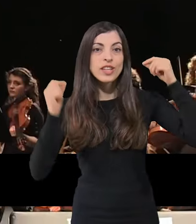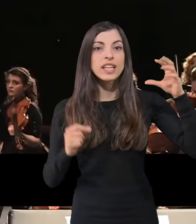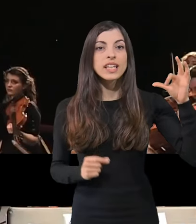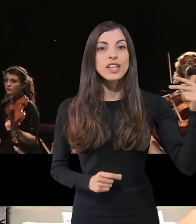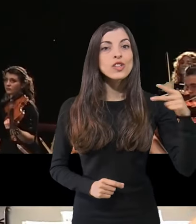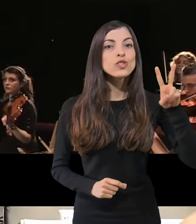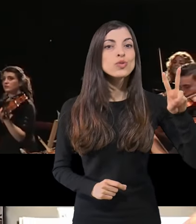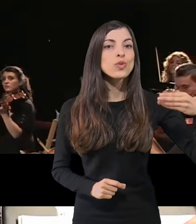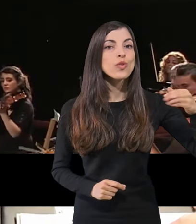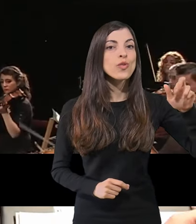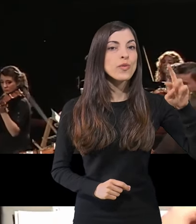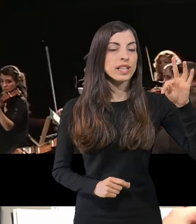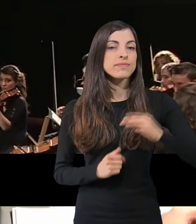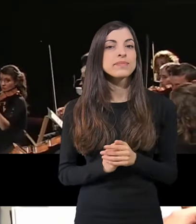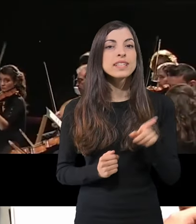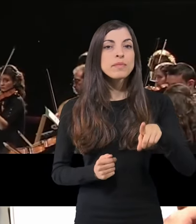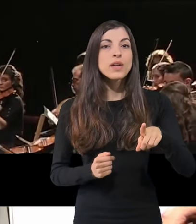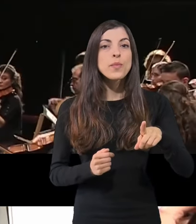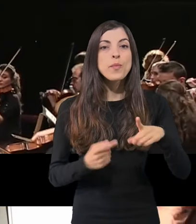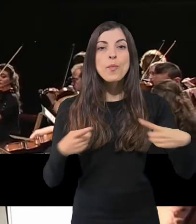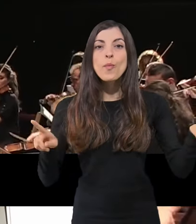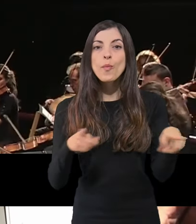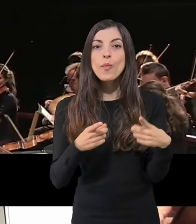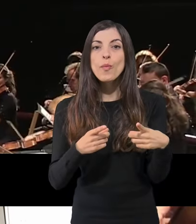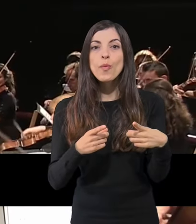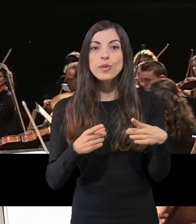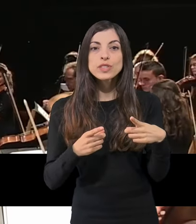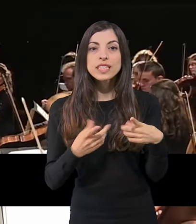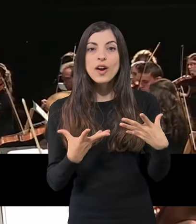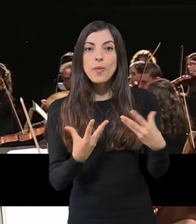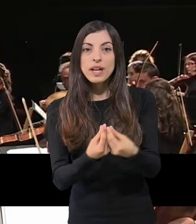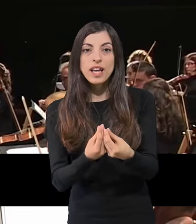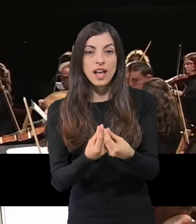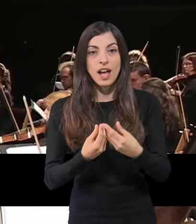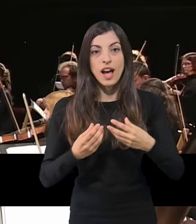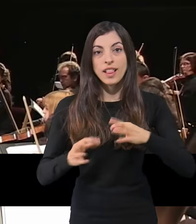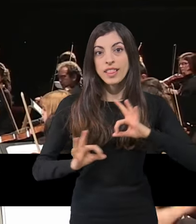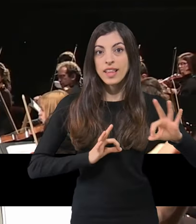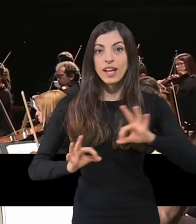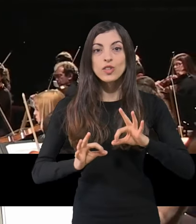obra teatral Sueños de una noche de verano de Shakespeare a cargo de Mendelssohn.